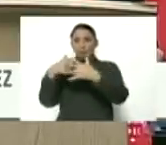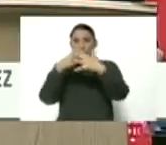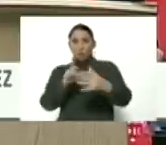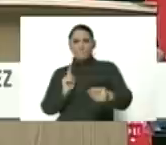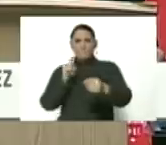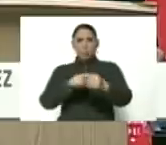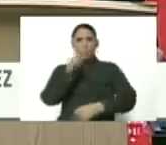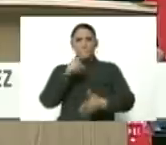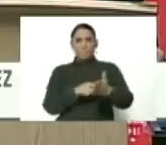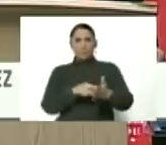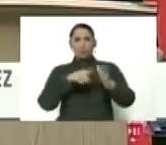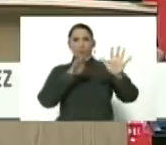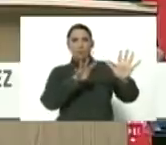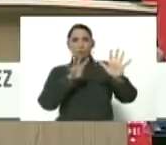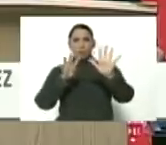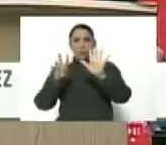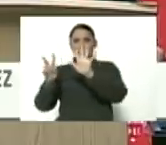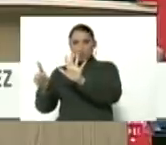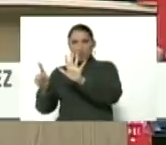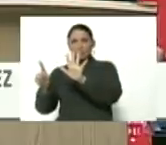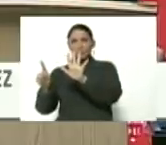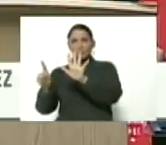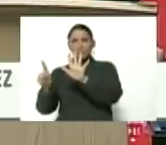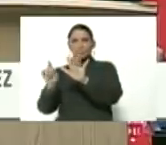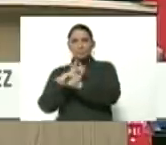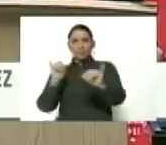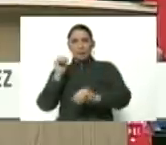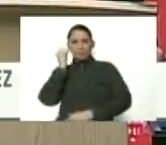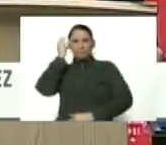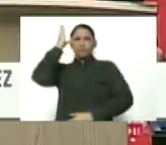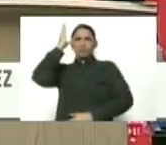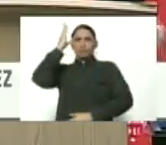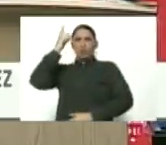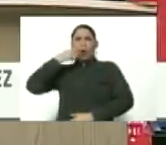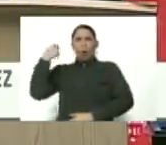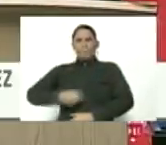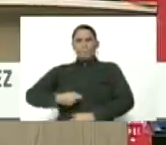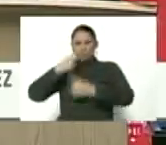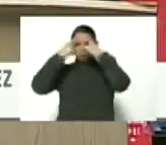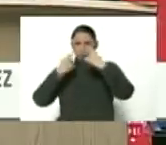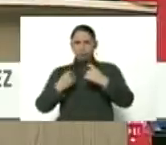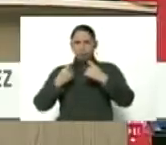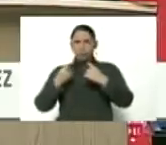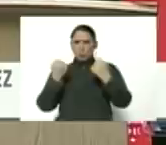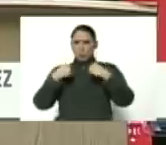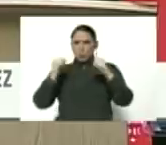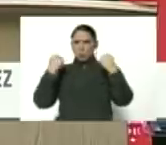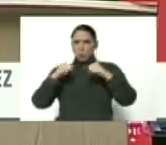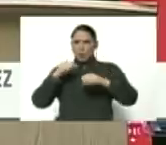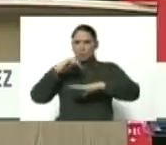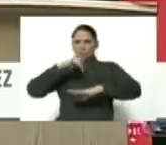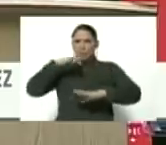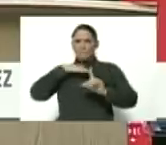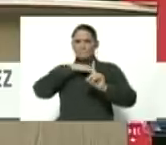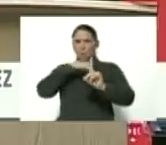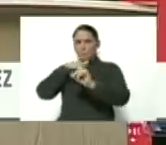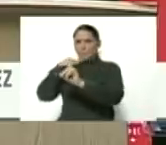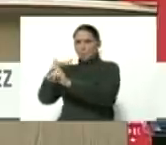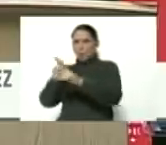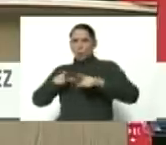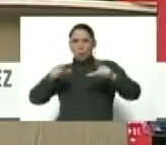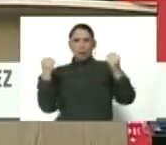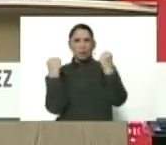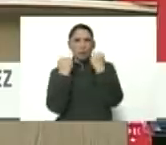en 1996 y está capacitado en entrenamiento táctico y en ataque a sitios